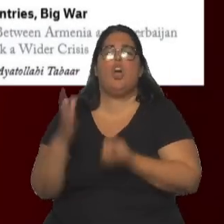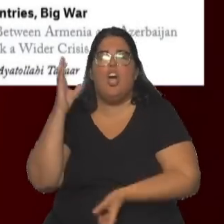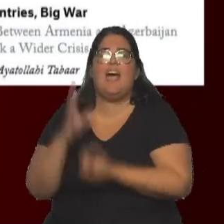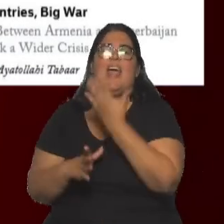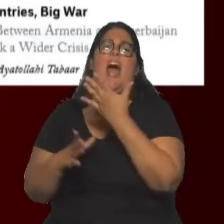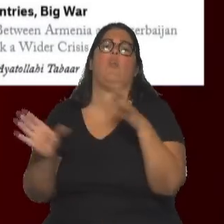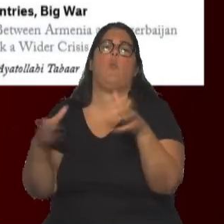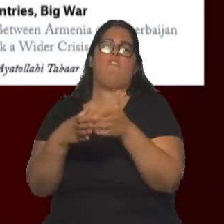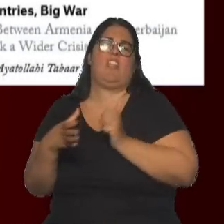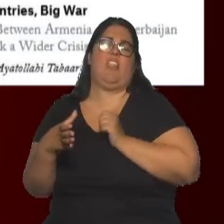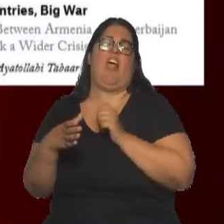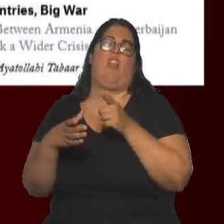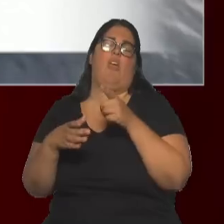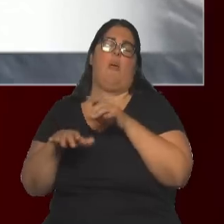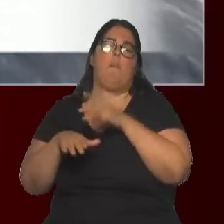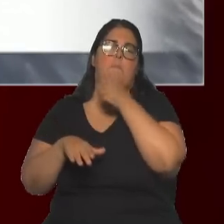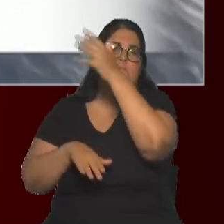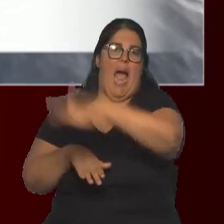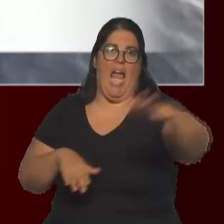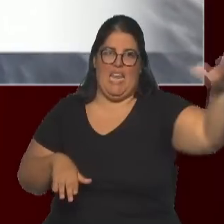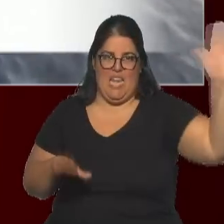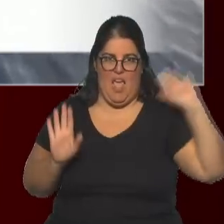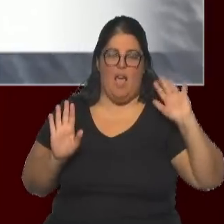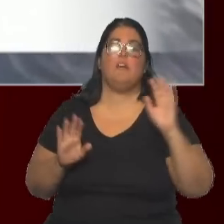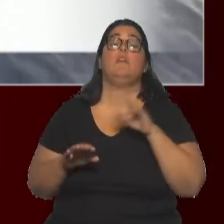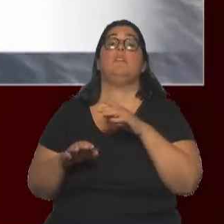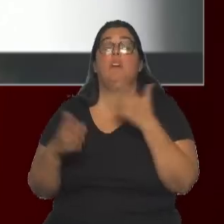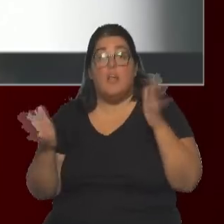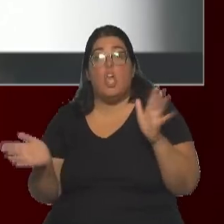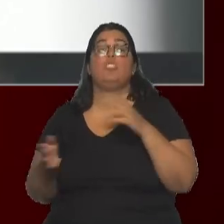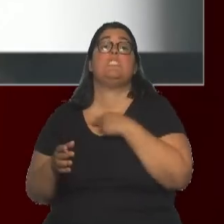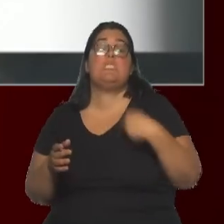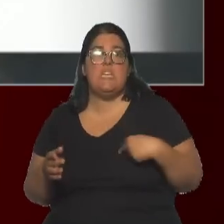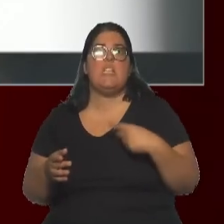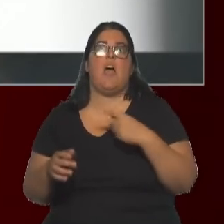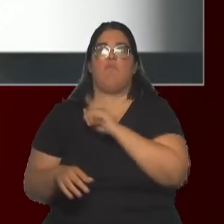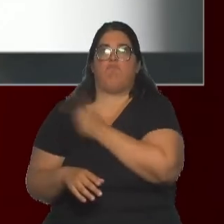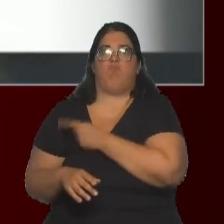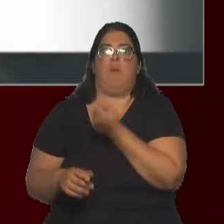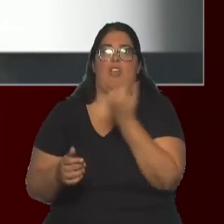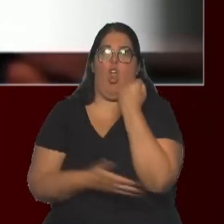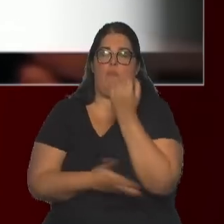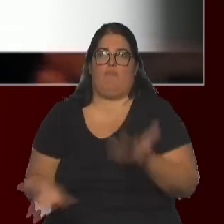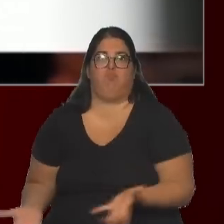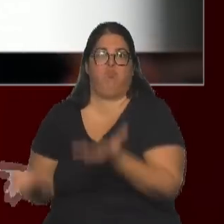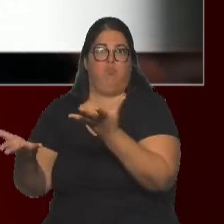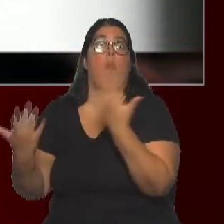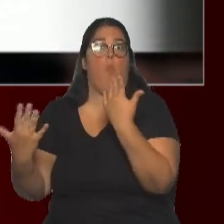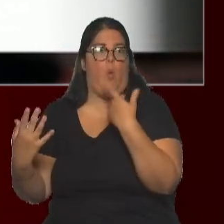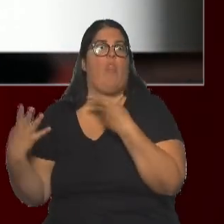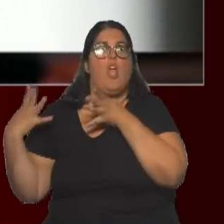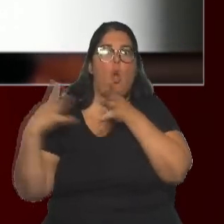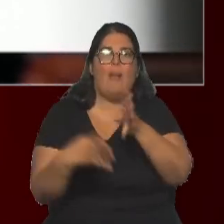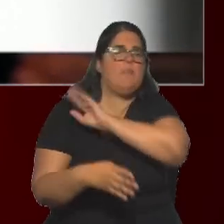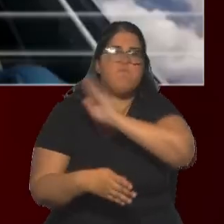de marina. Esto entonces hace posible que China esté en condiciones de combatir y